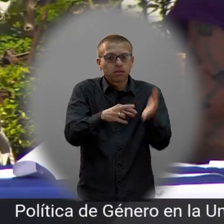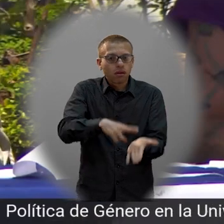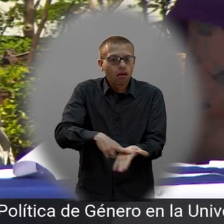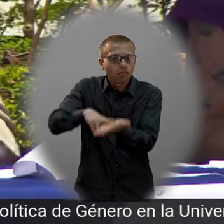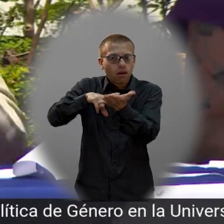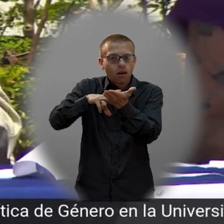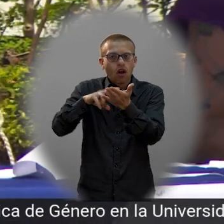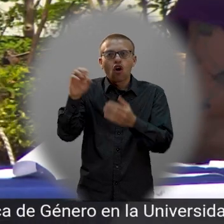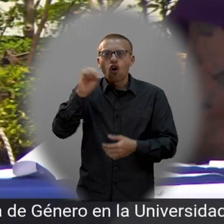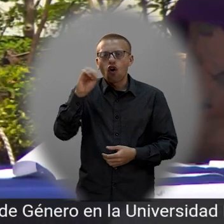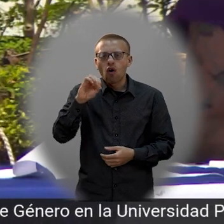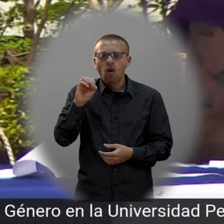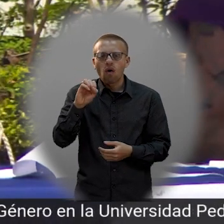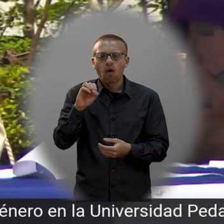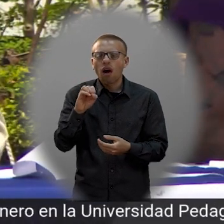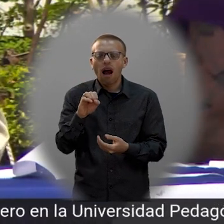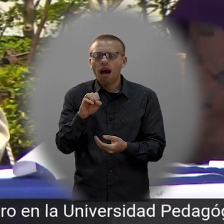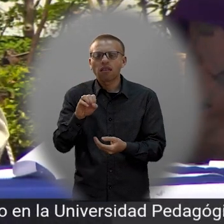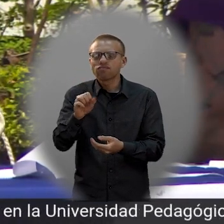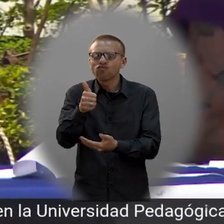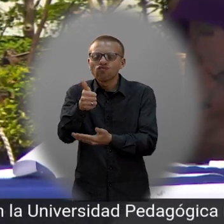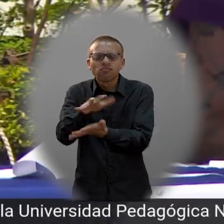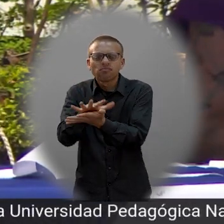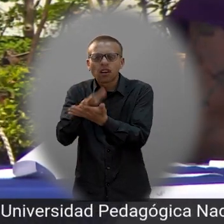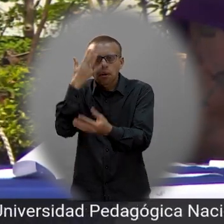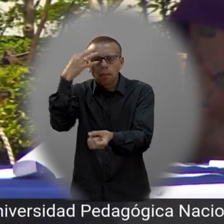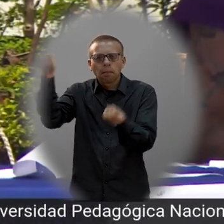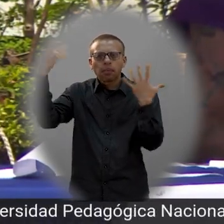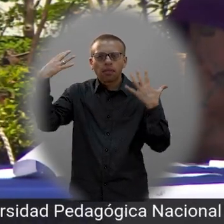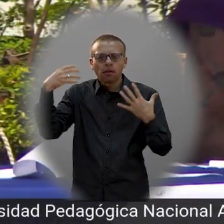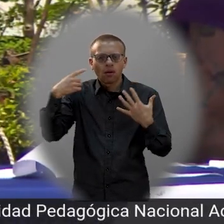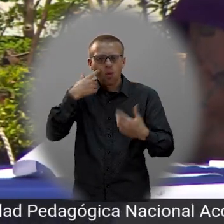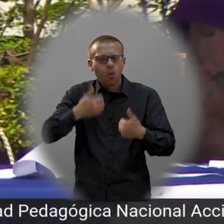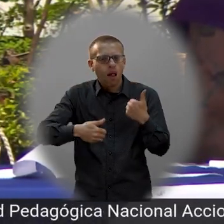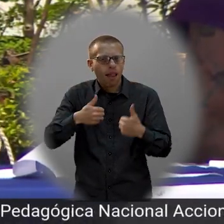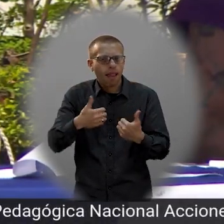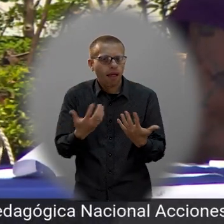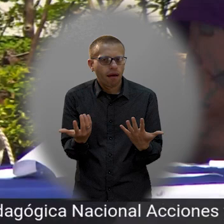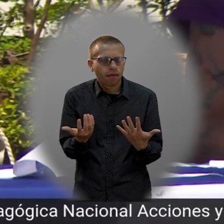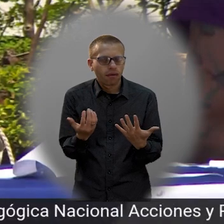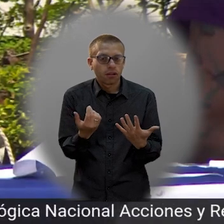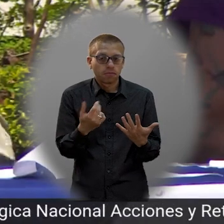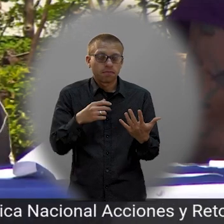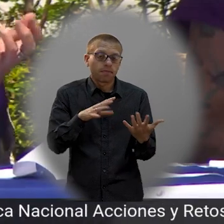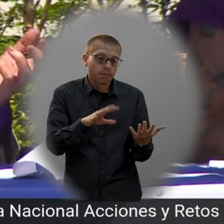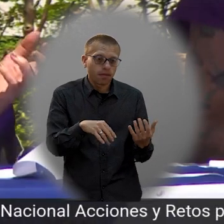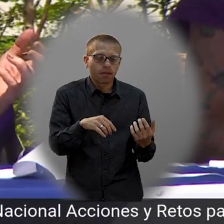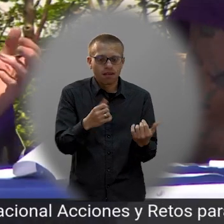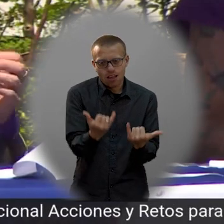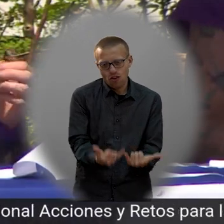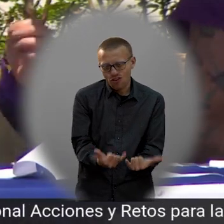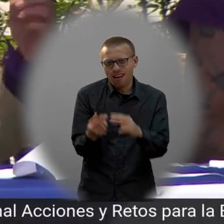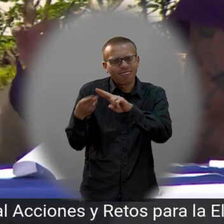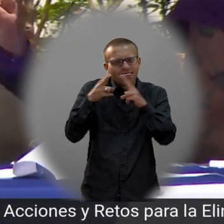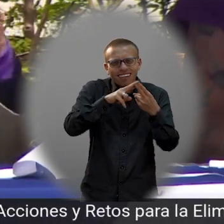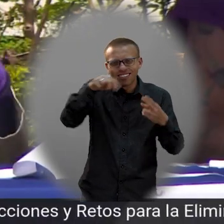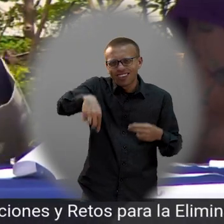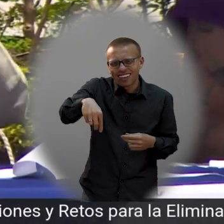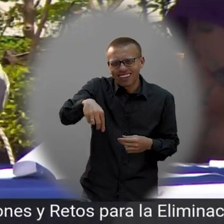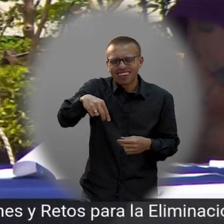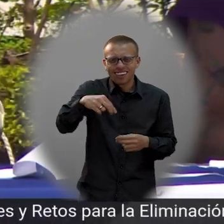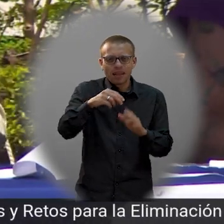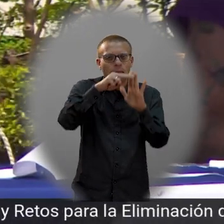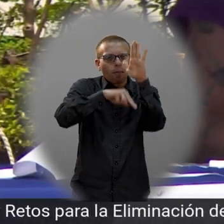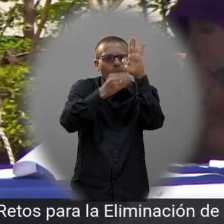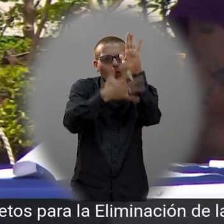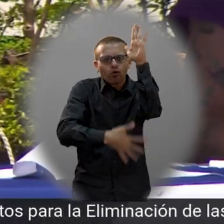protocolo, pero que exige, como bien lo decía Diana, toda una cultura, porque es el encuentro con el agresor. Son las condiciones